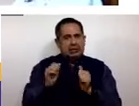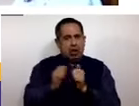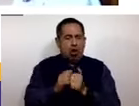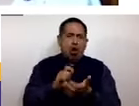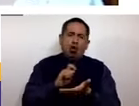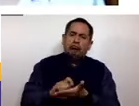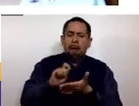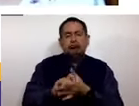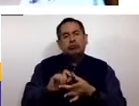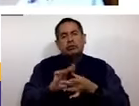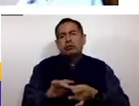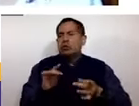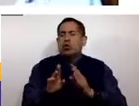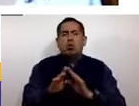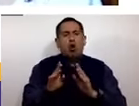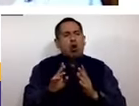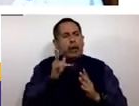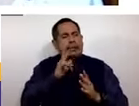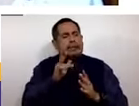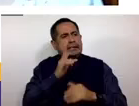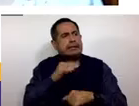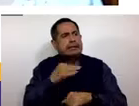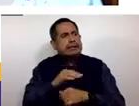que es mi manera de estar en la escritura,